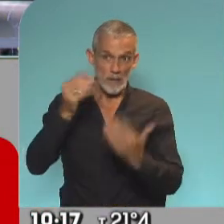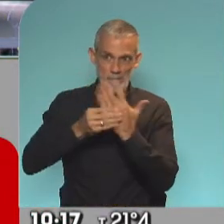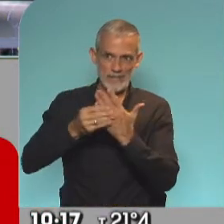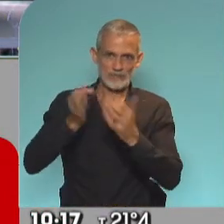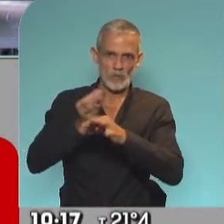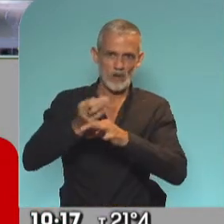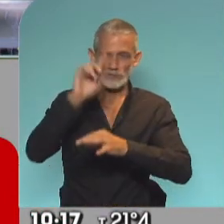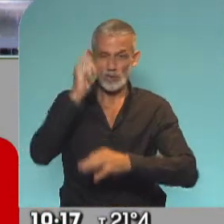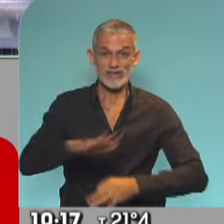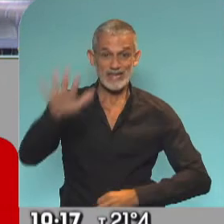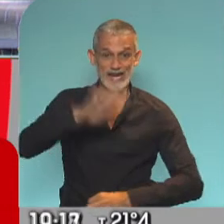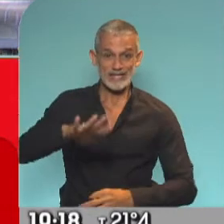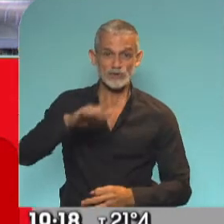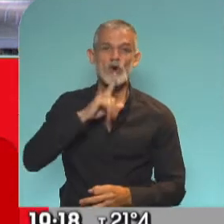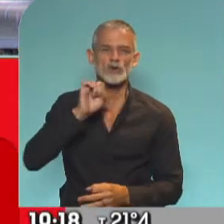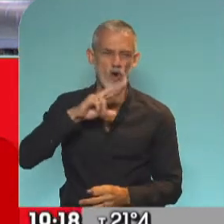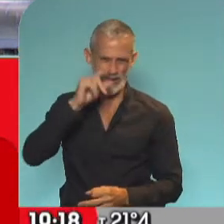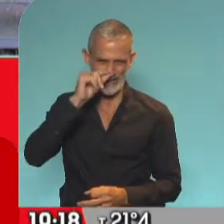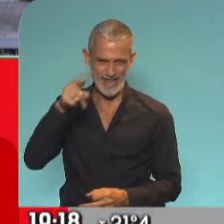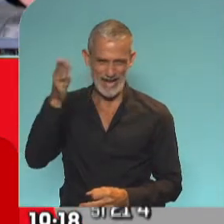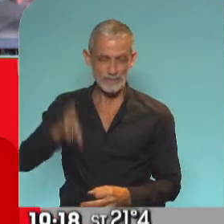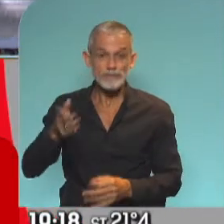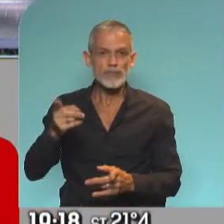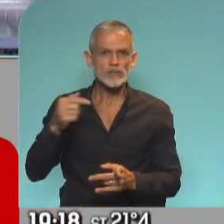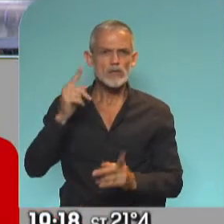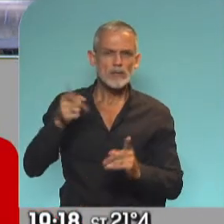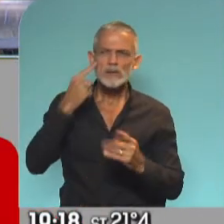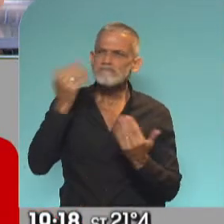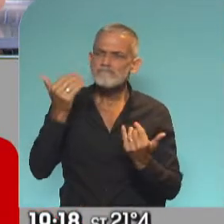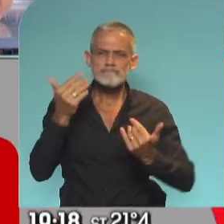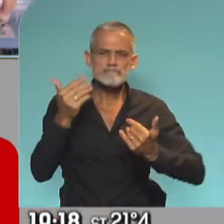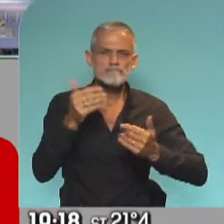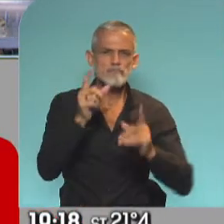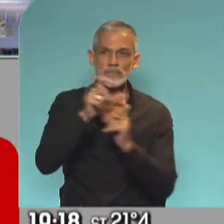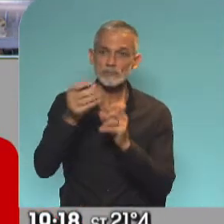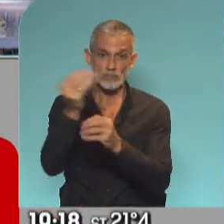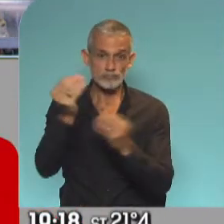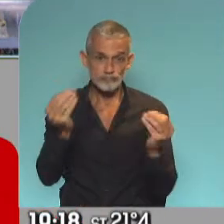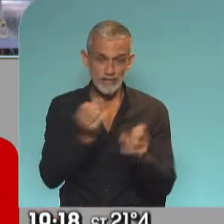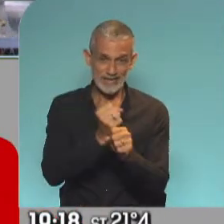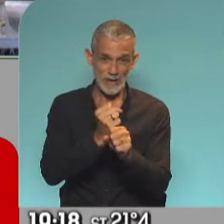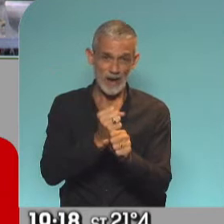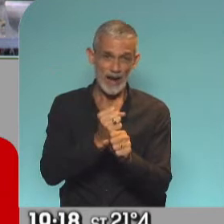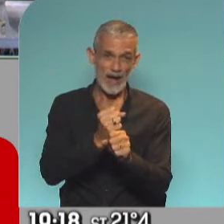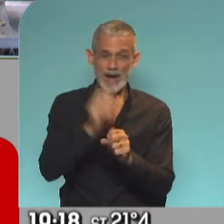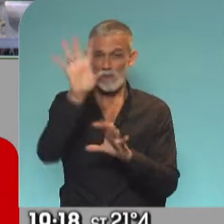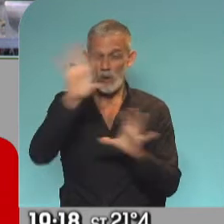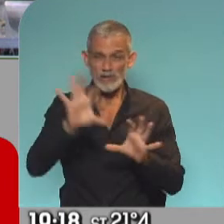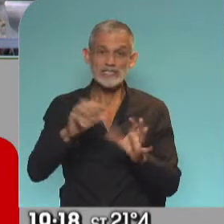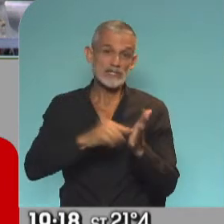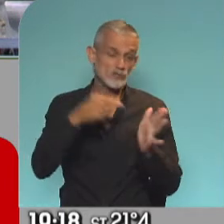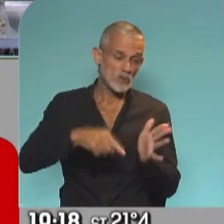Educación de la Nación, hemos escuchado a funcionarios provinciales, funcionarios también de la ciudad, hemos escuchado a los gremios. Hay